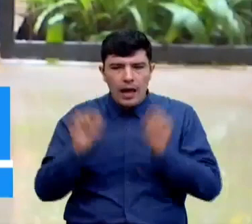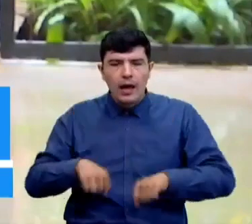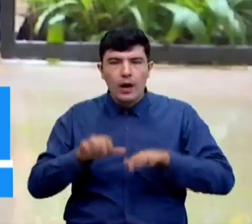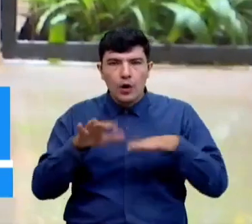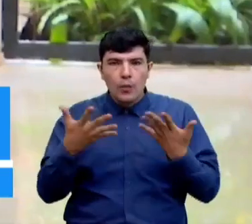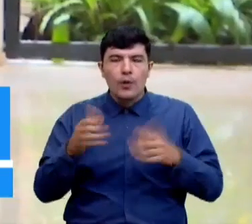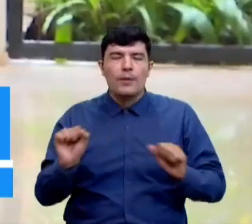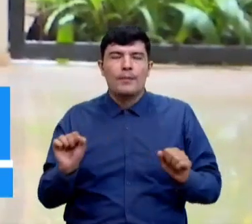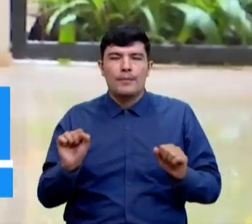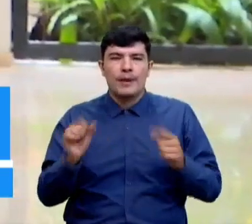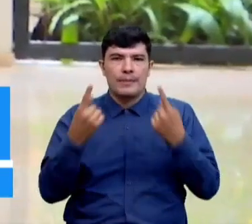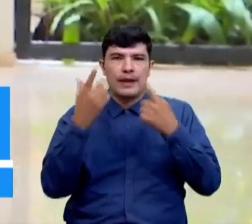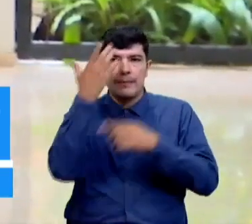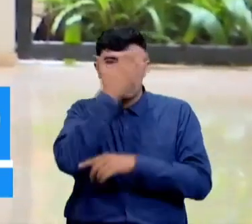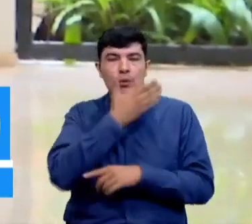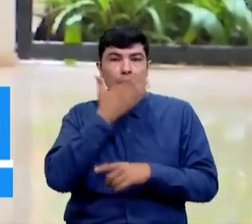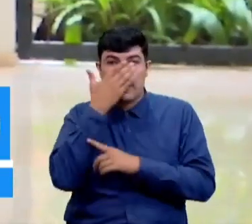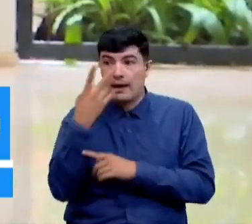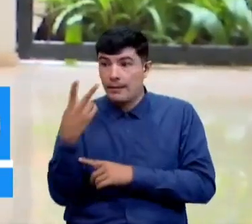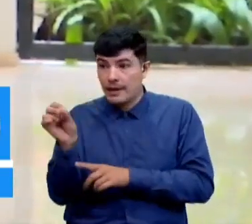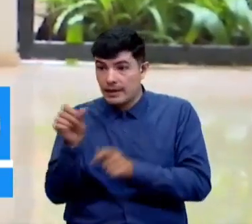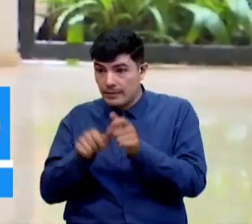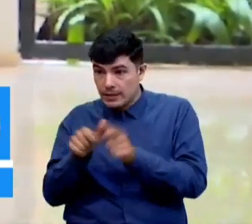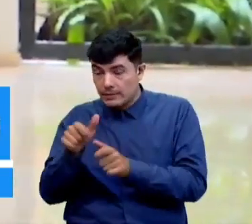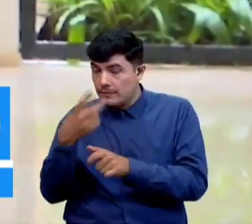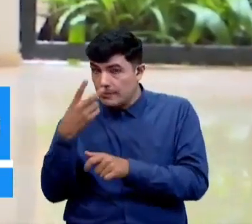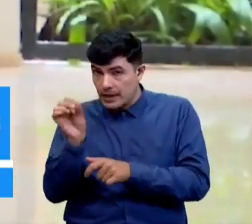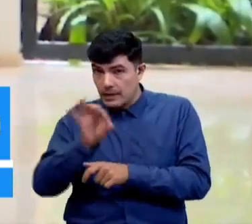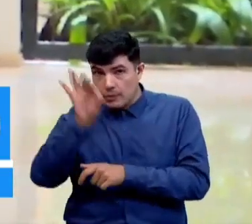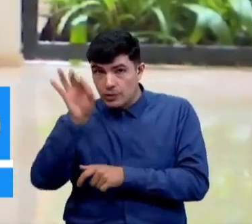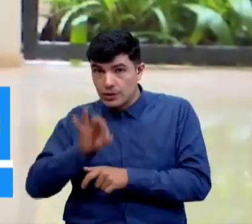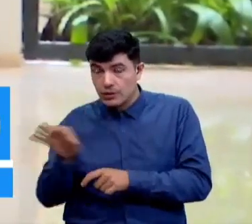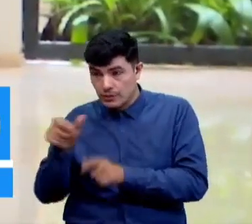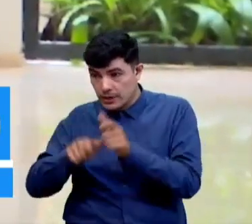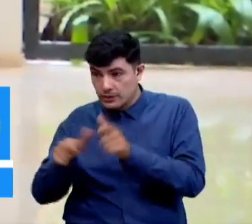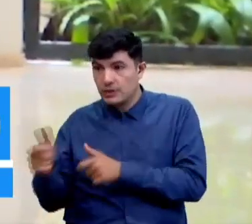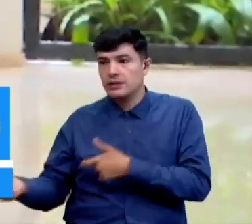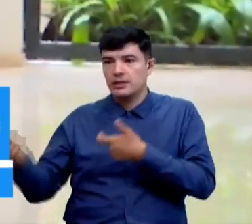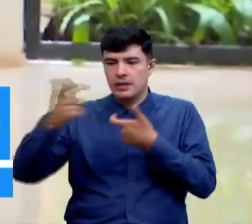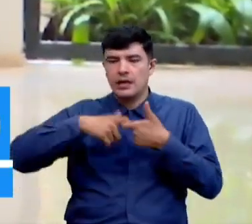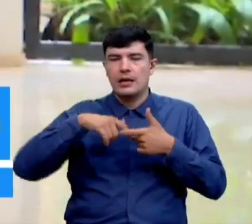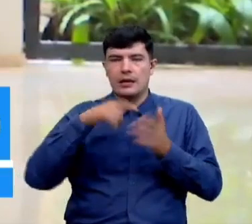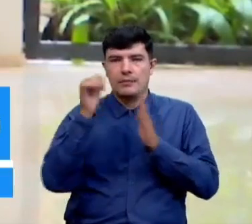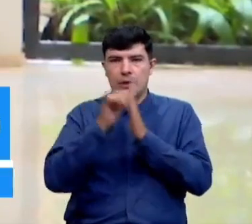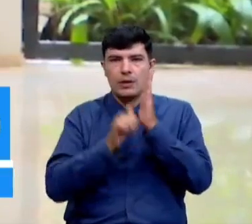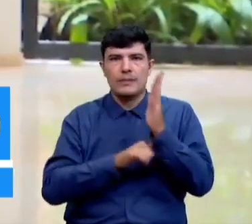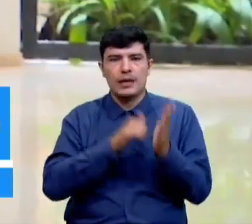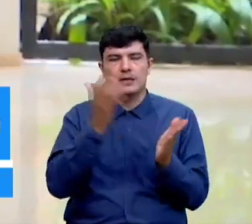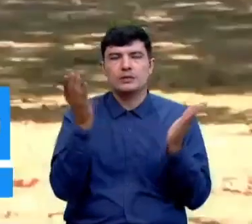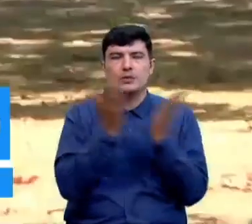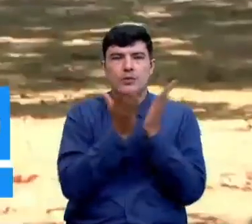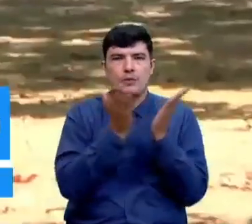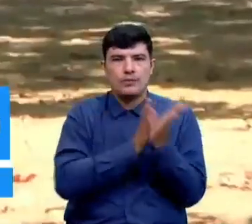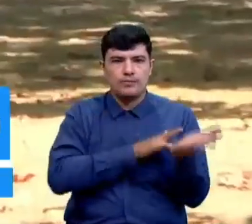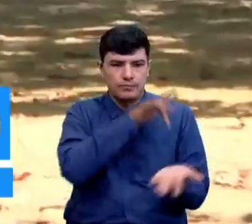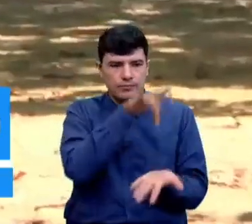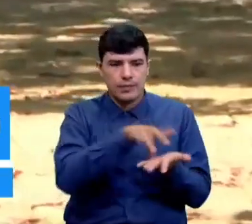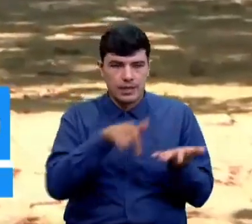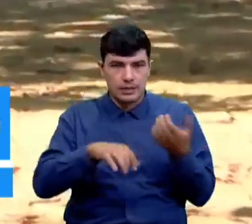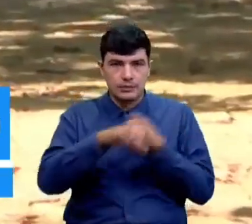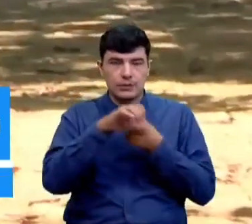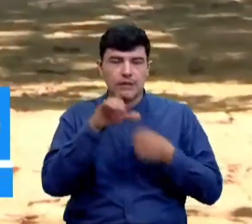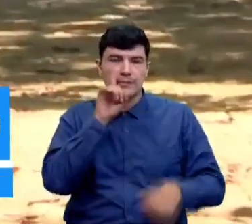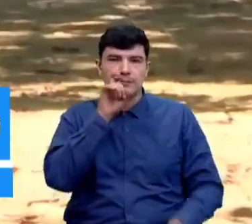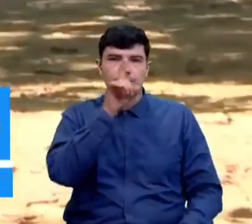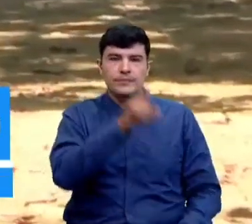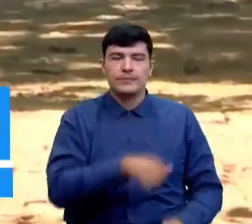piloto del 20% de los aspirantes para los programas presenciales en Bucaramanga, exactamente. Los jóvenes que quieran